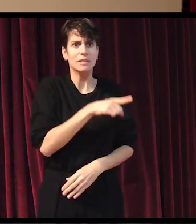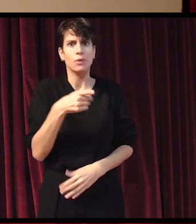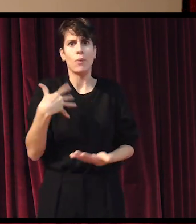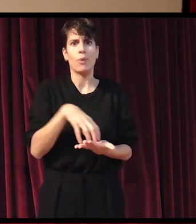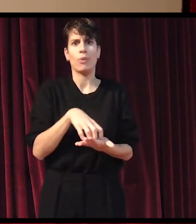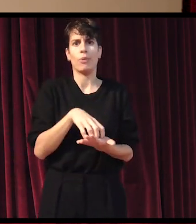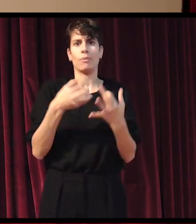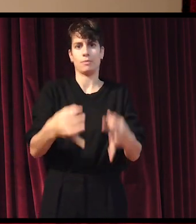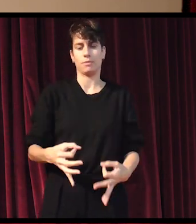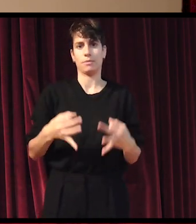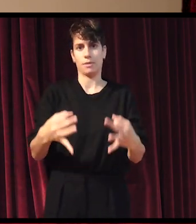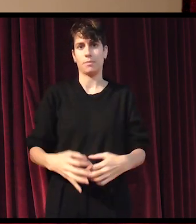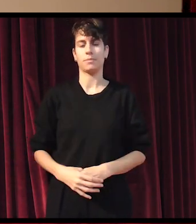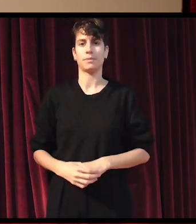acertada.